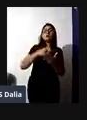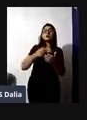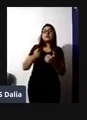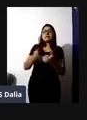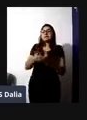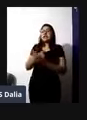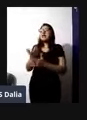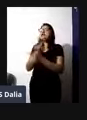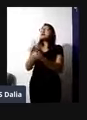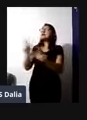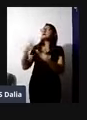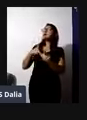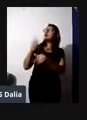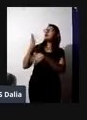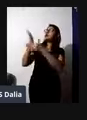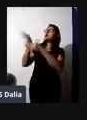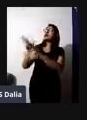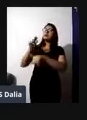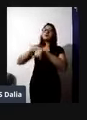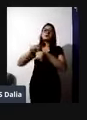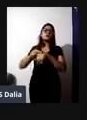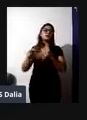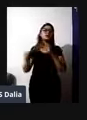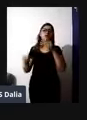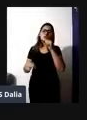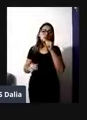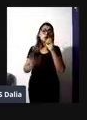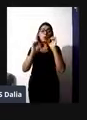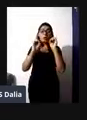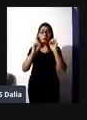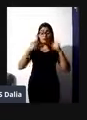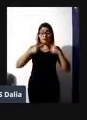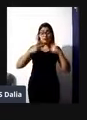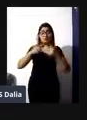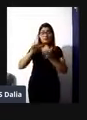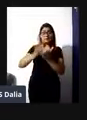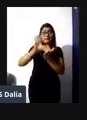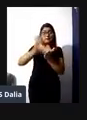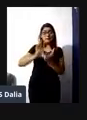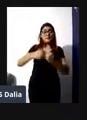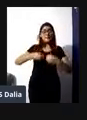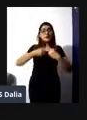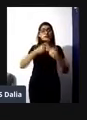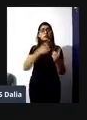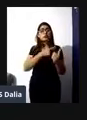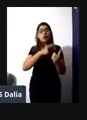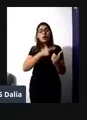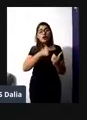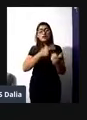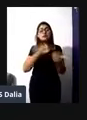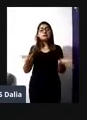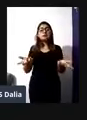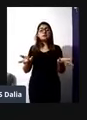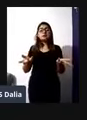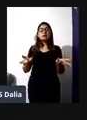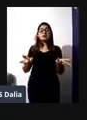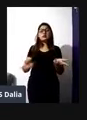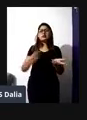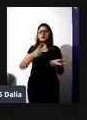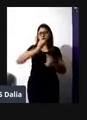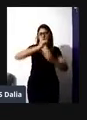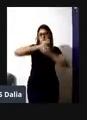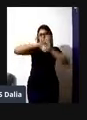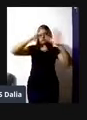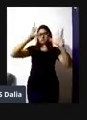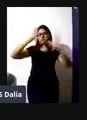porque muchas personas con discapacidad viven solas. Imagínense ustedes el escenario que también representa para muchas